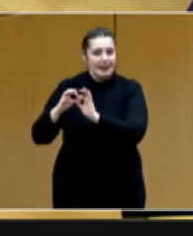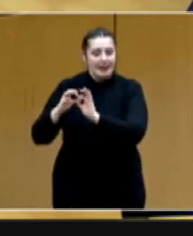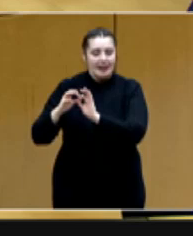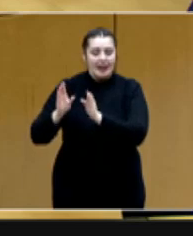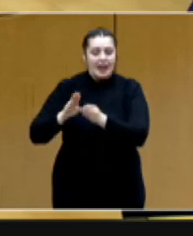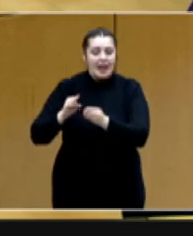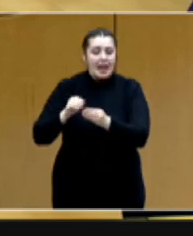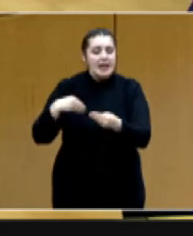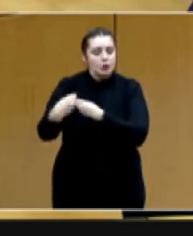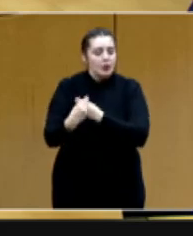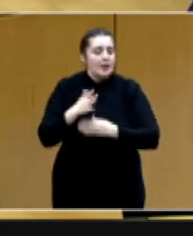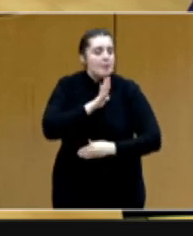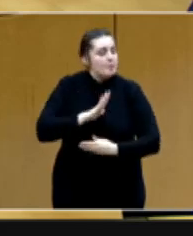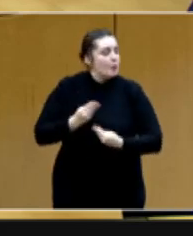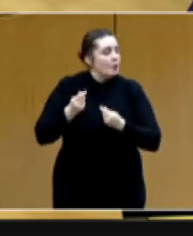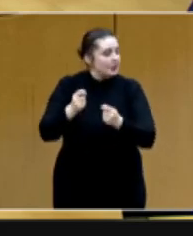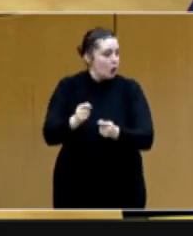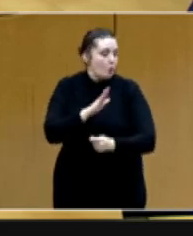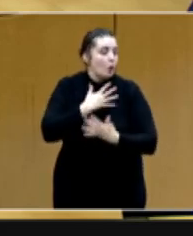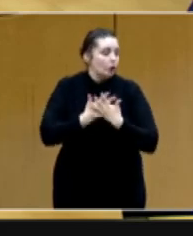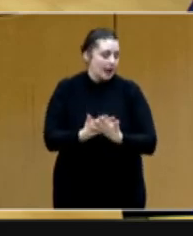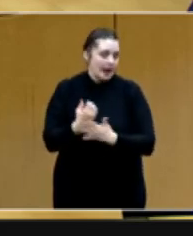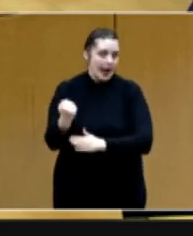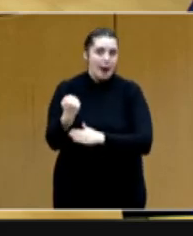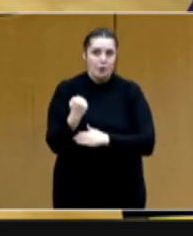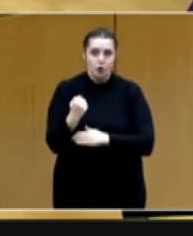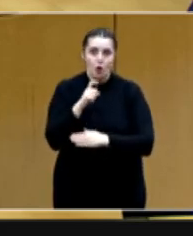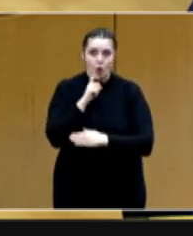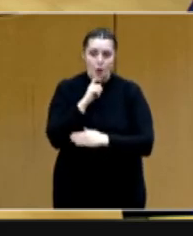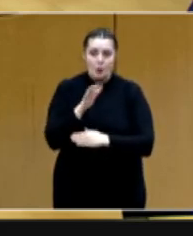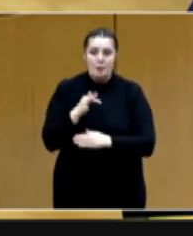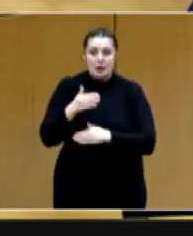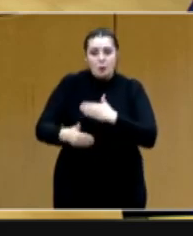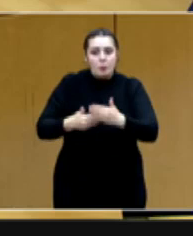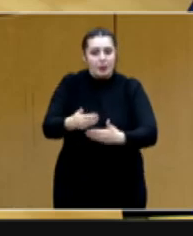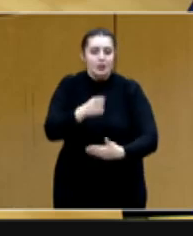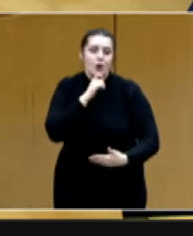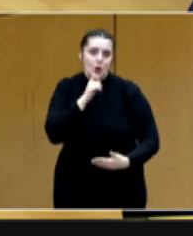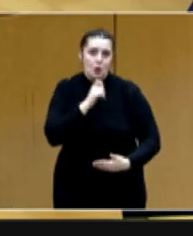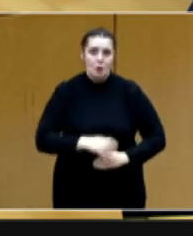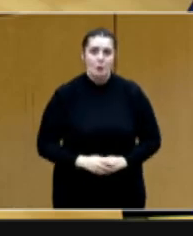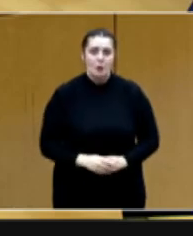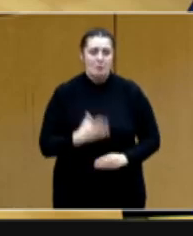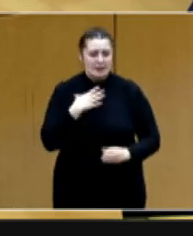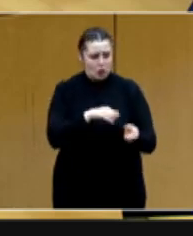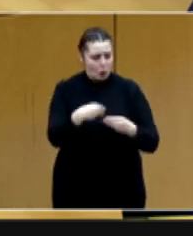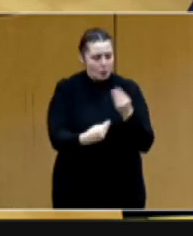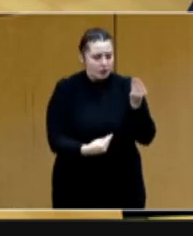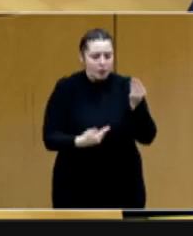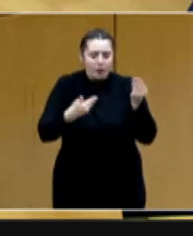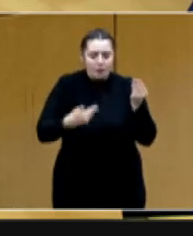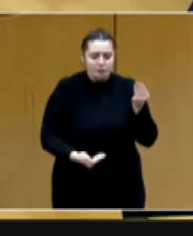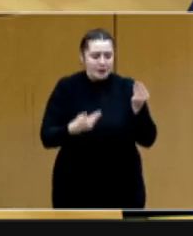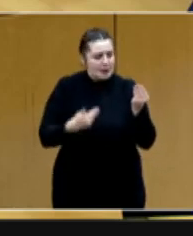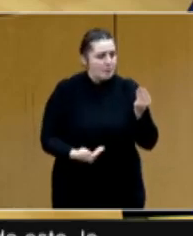una escritura de provisión voluntaria de apoyos Cómo fue ese ese proceso el papel tan importante que cumple